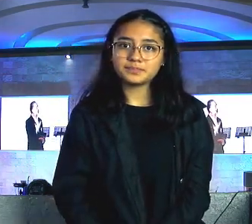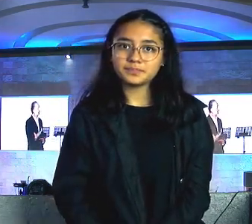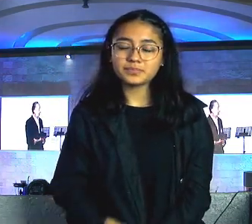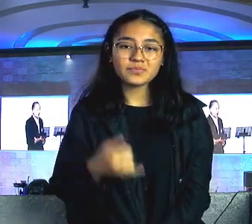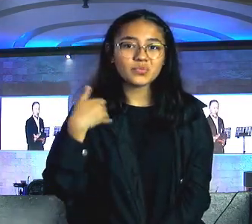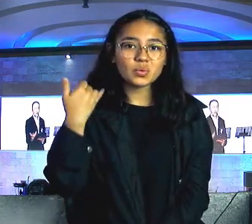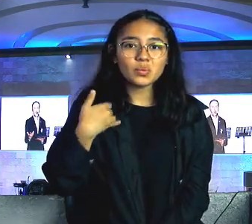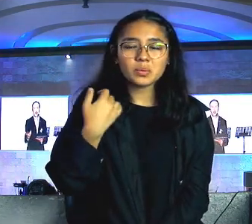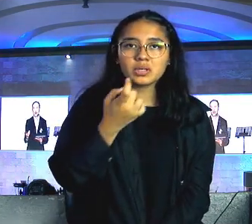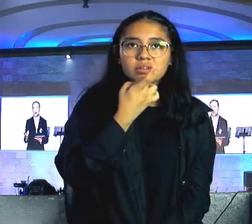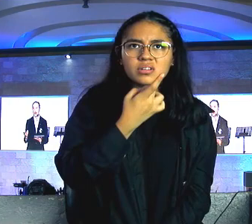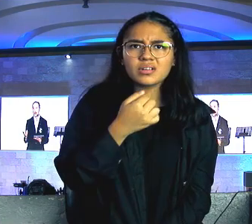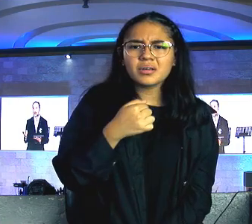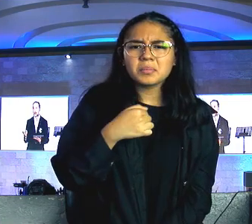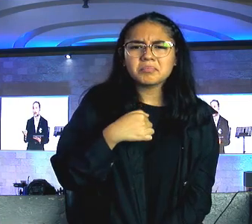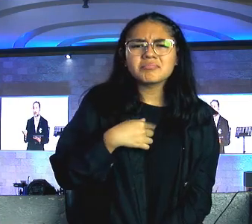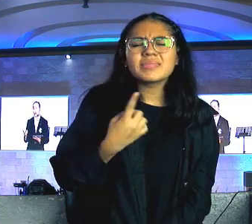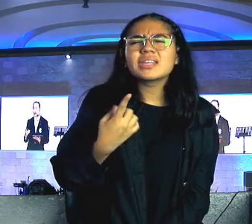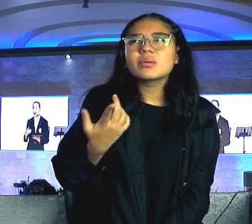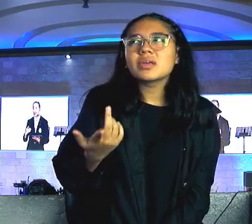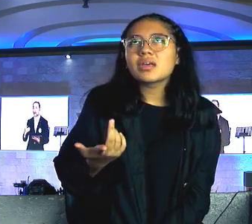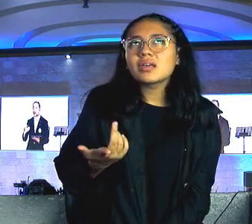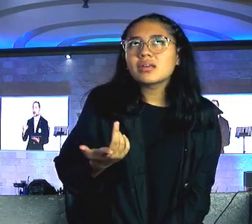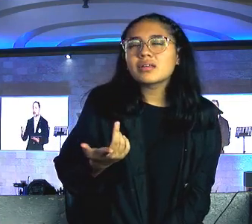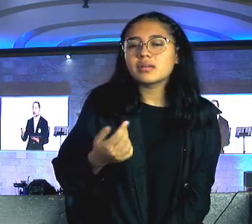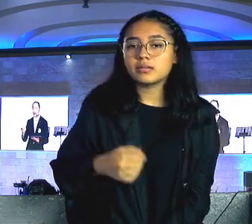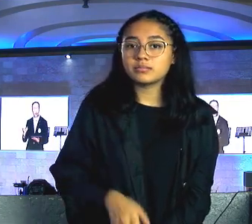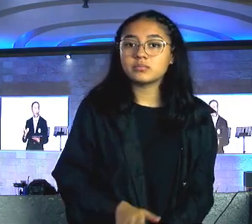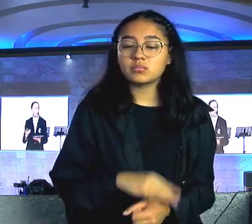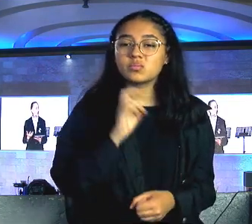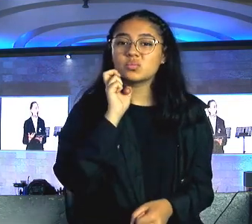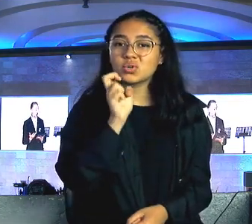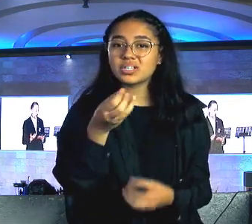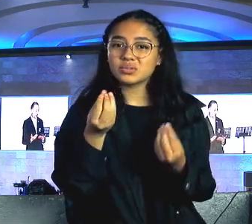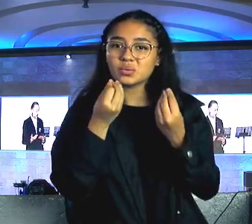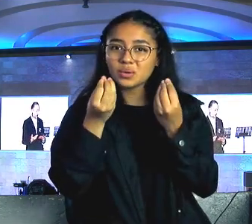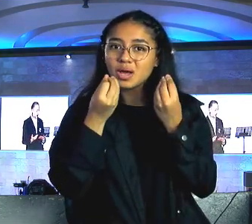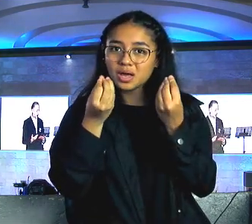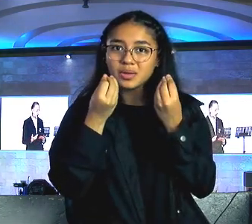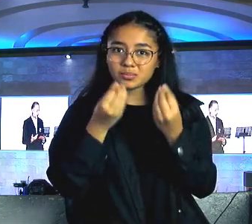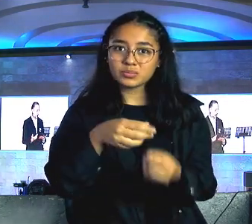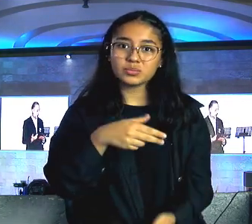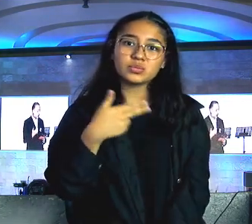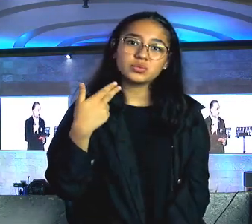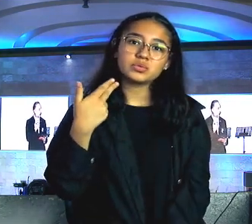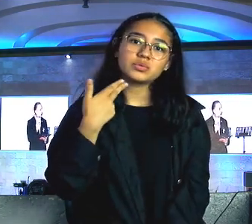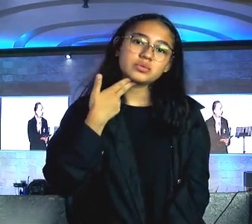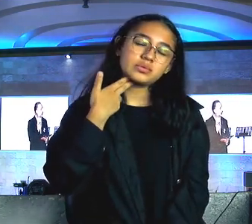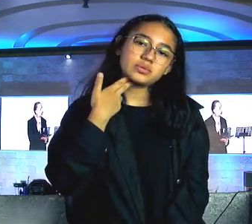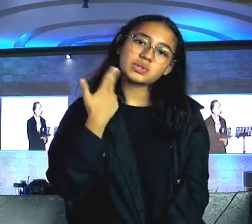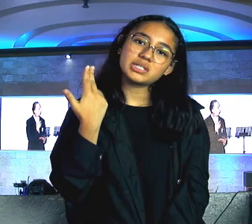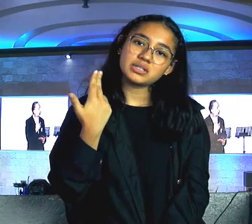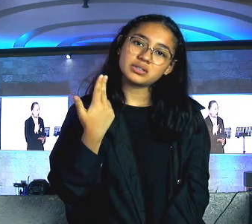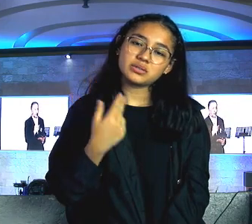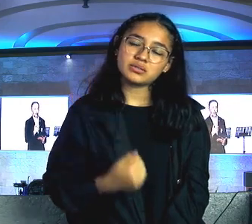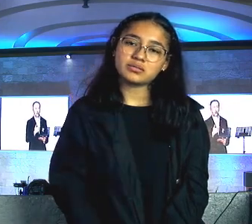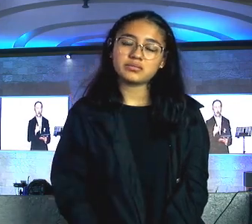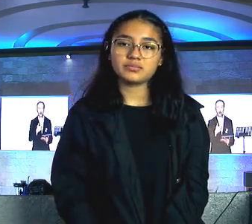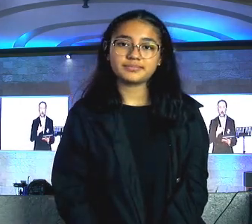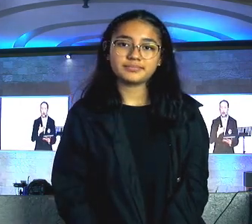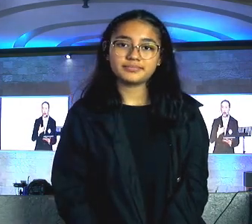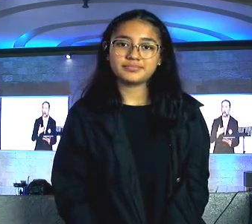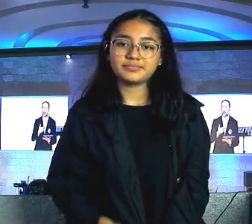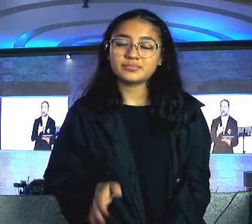seré? Por eso hay tanto suicidio entre adolescentes. Por eso es que Dios pesa